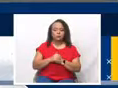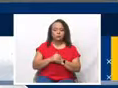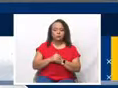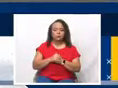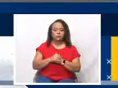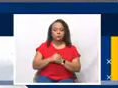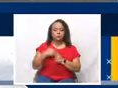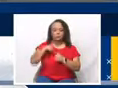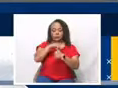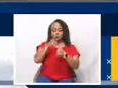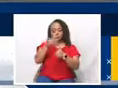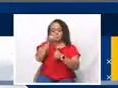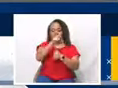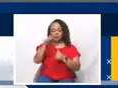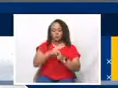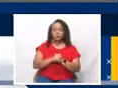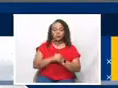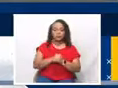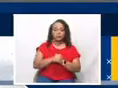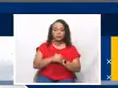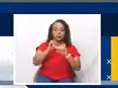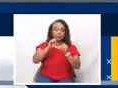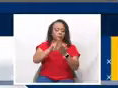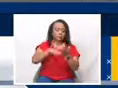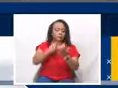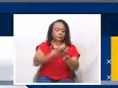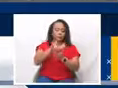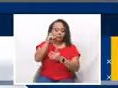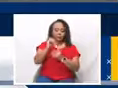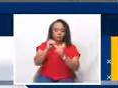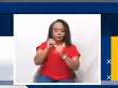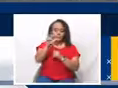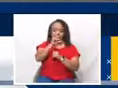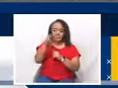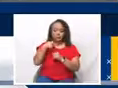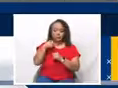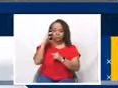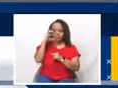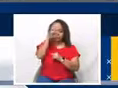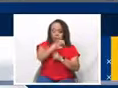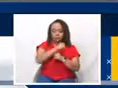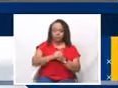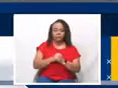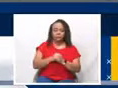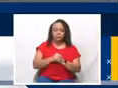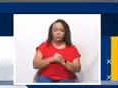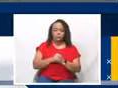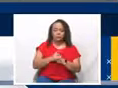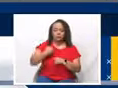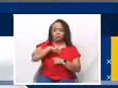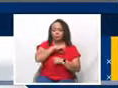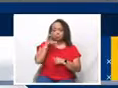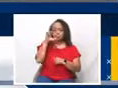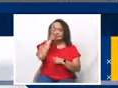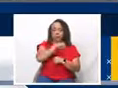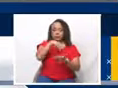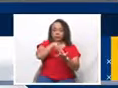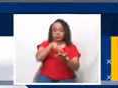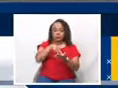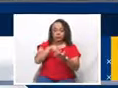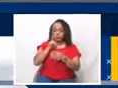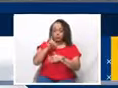En el primer mes se podía caer 20 veces. En lo que yo me daba cuenta en la pista, cuando nos dábamos cuenta, Sherman andaba por